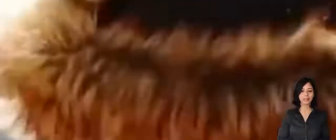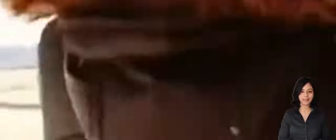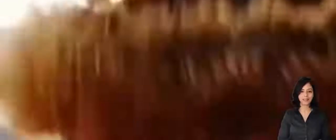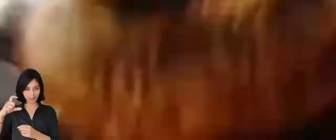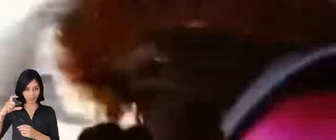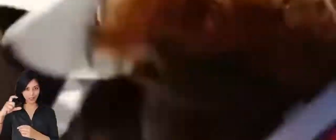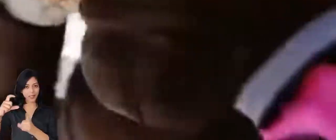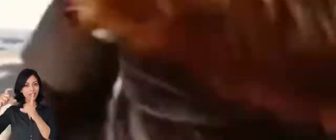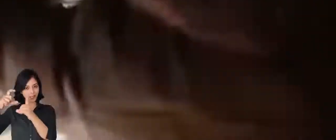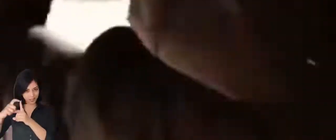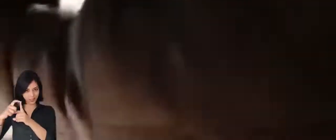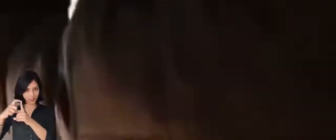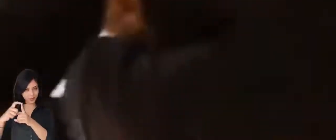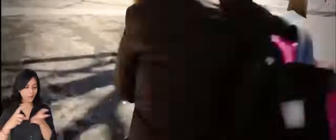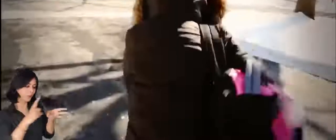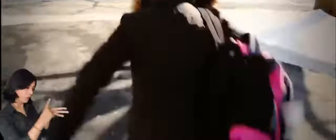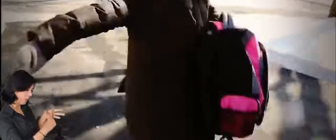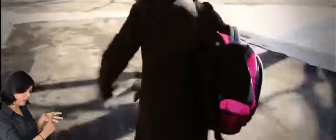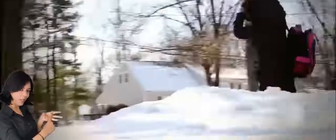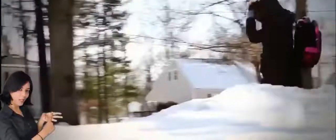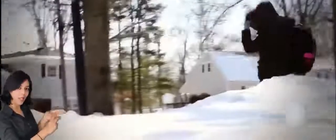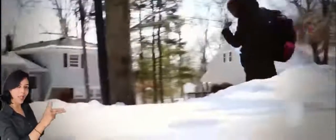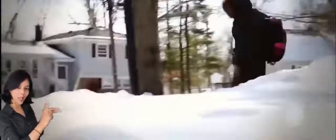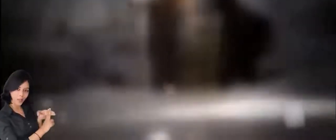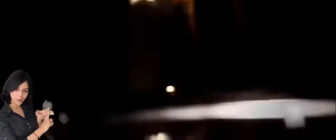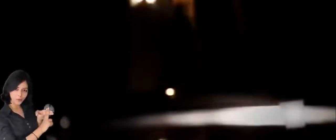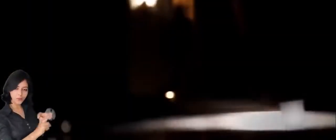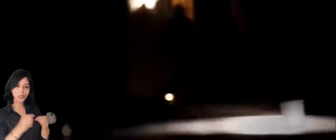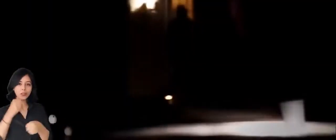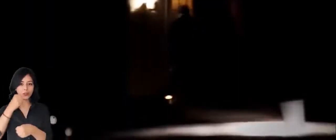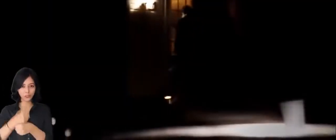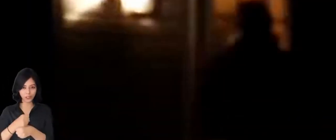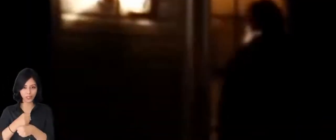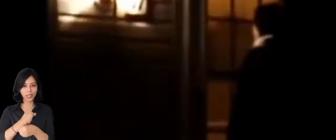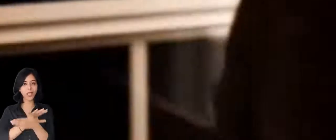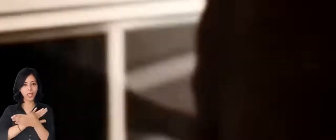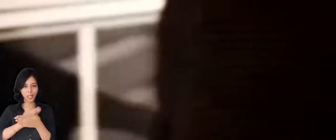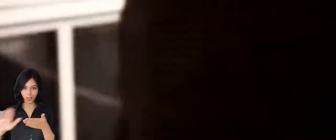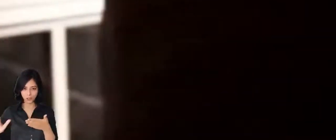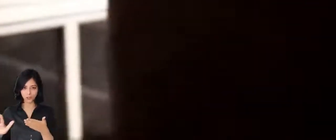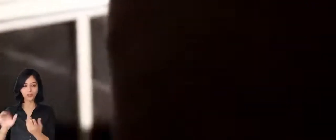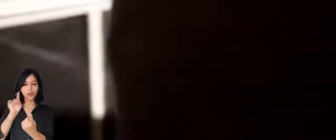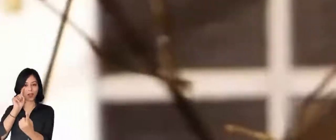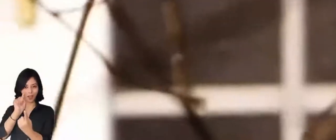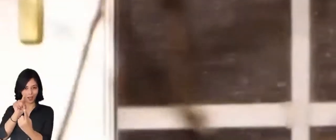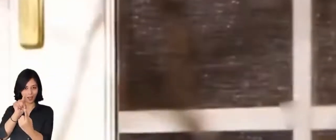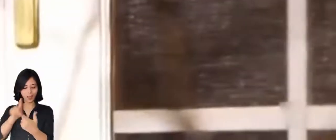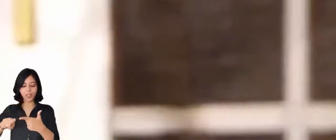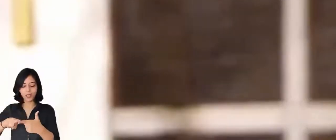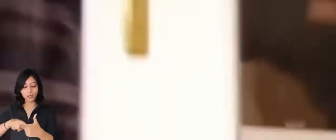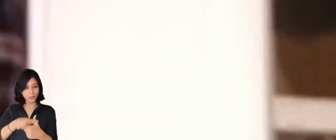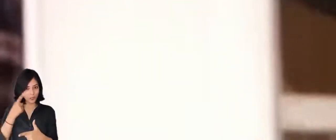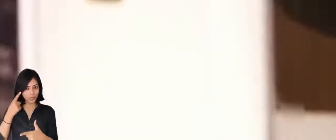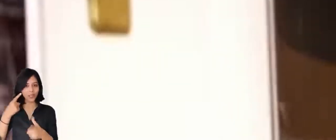Paxton pareció sorprenderse cuando se enteró de que Robin no había ido directo a su casa. Incluso pasó unas horas después para avisar